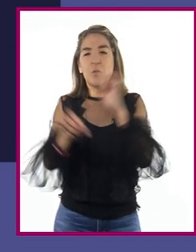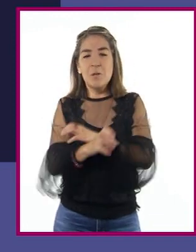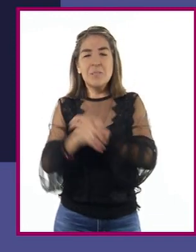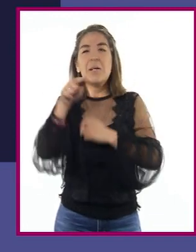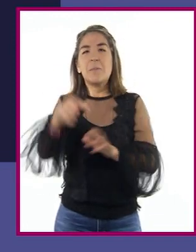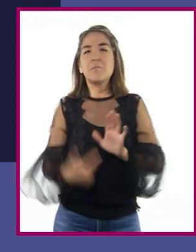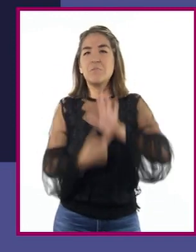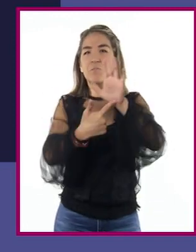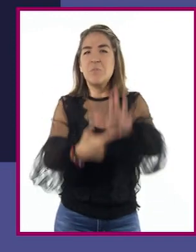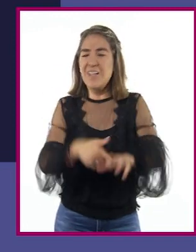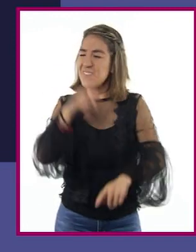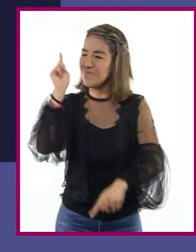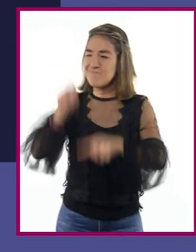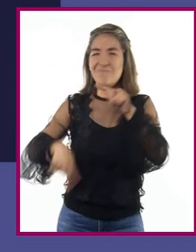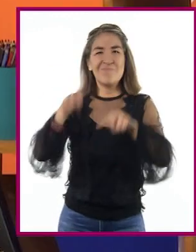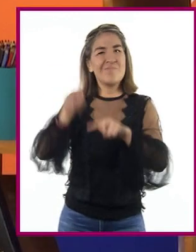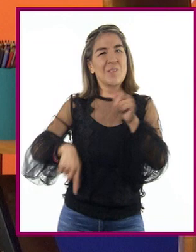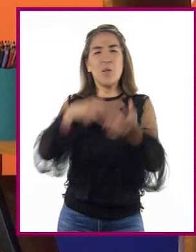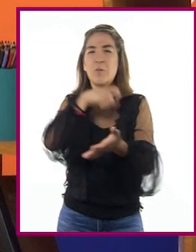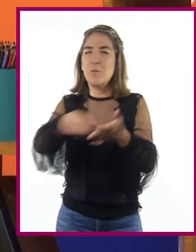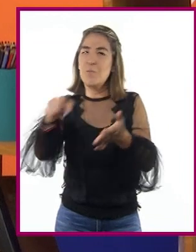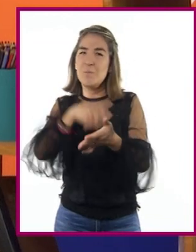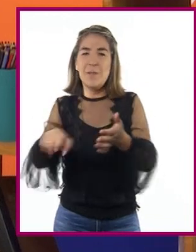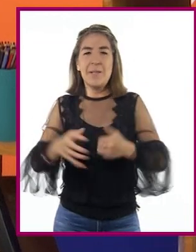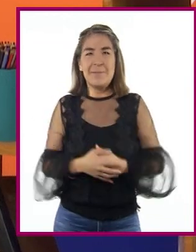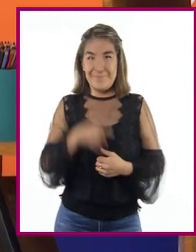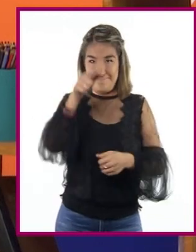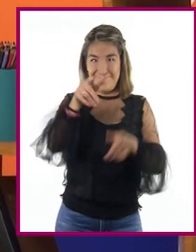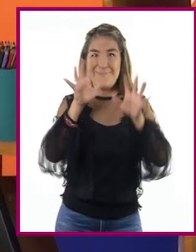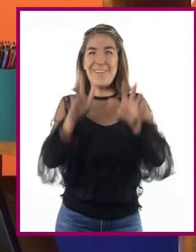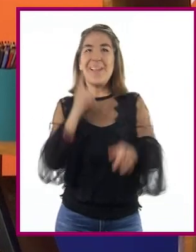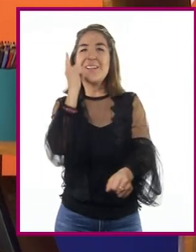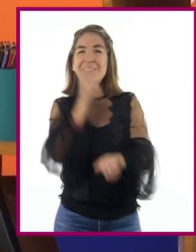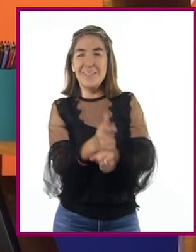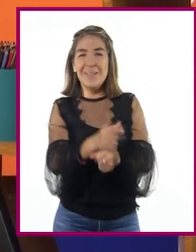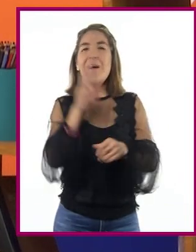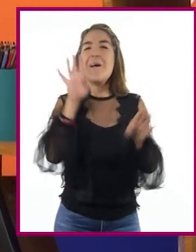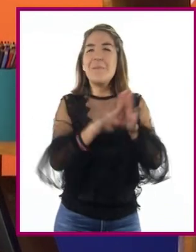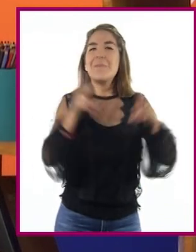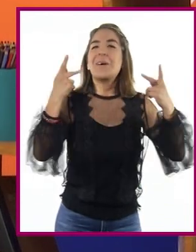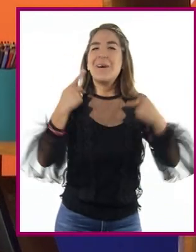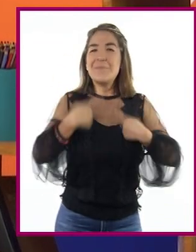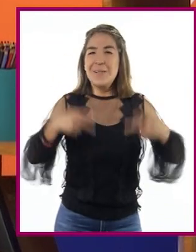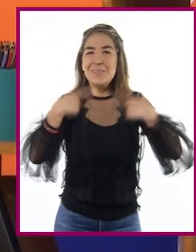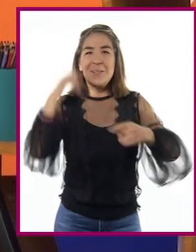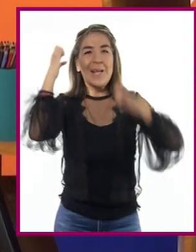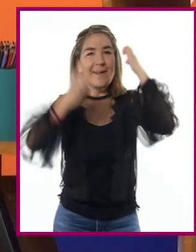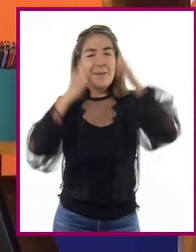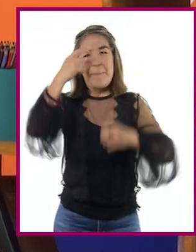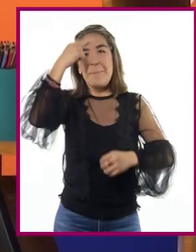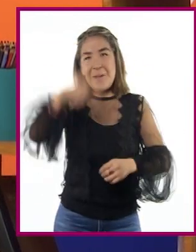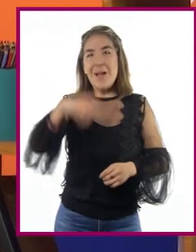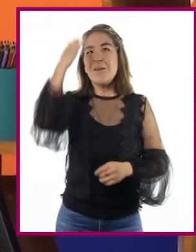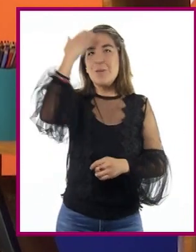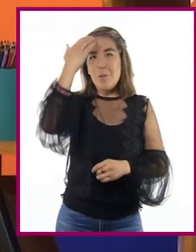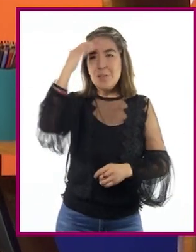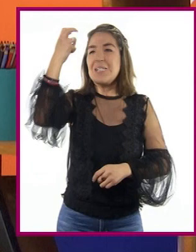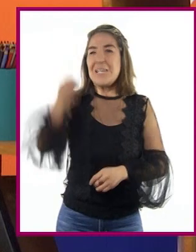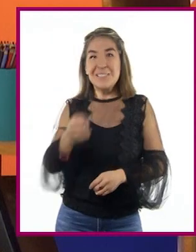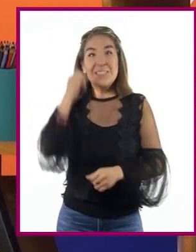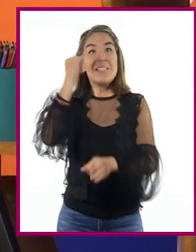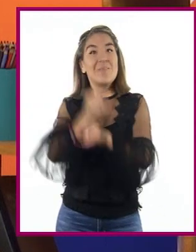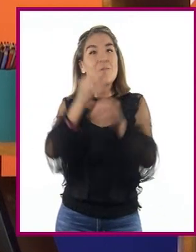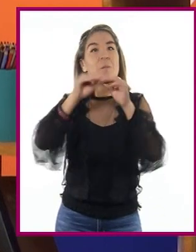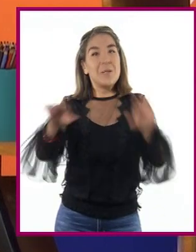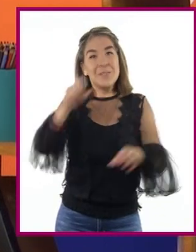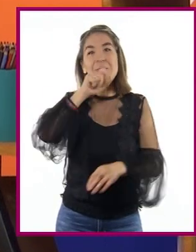probados en estas especies animales. ¿Se dan cuenta cómo el expositor nos da a conocer su postura y